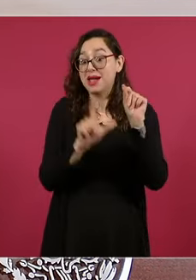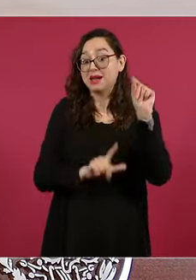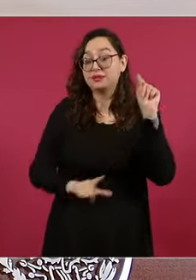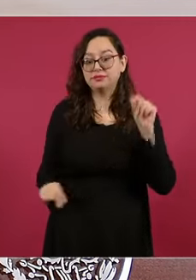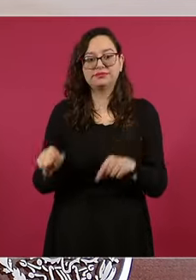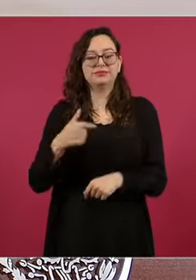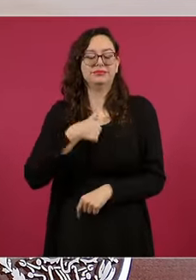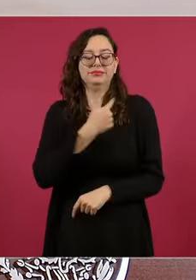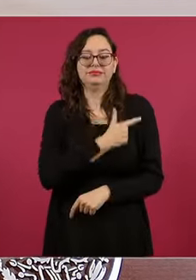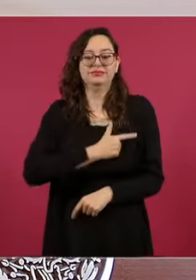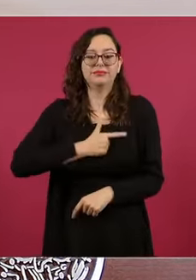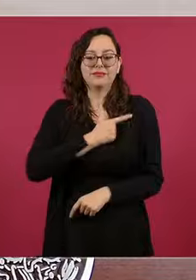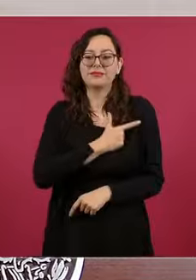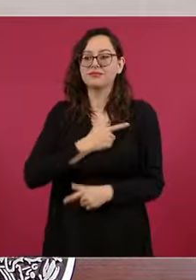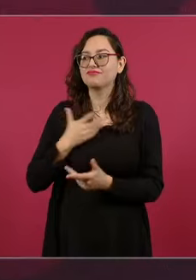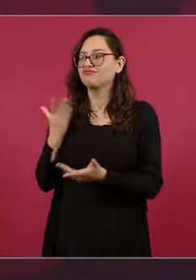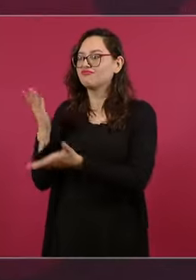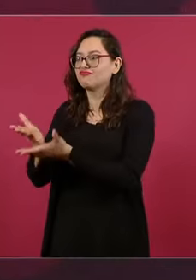Porque